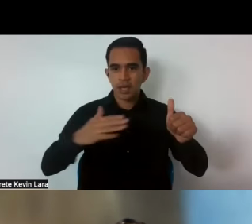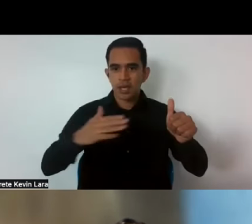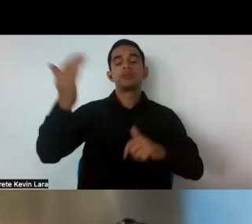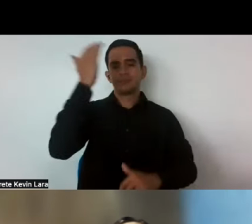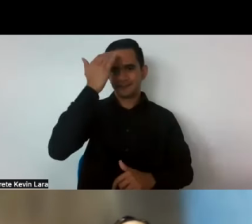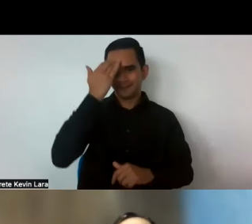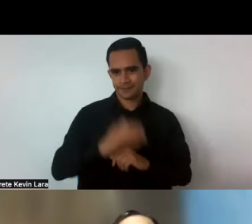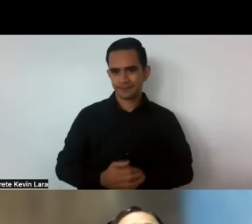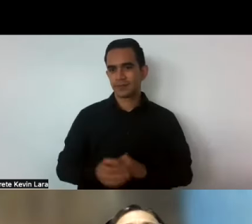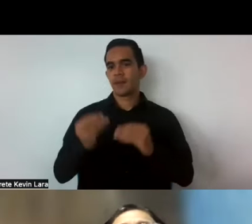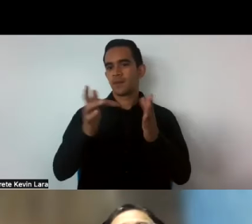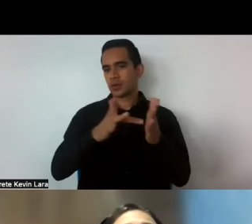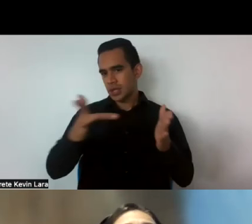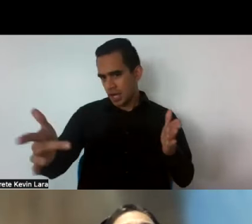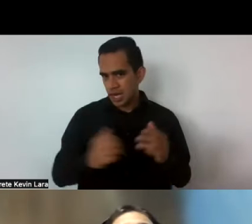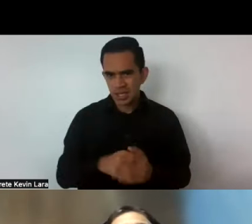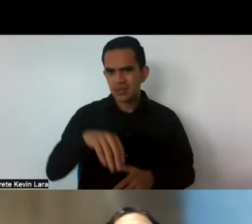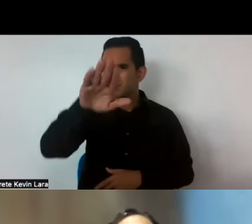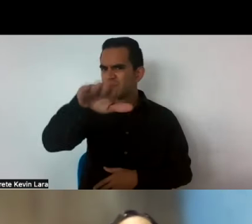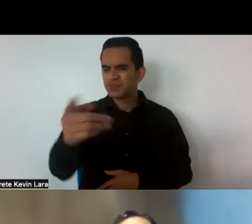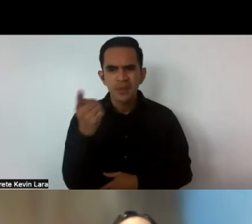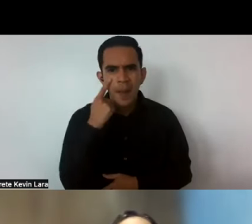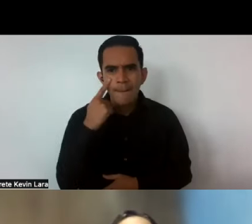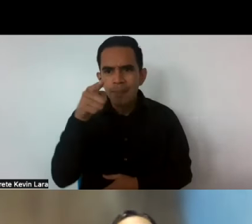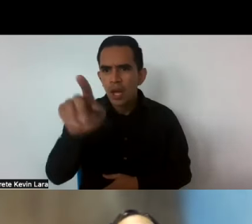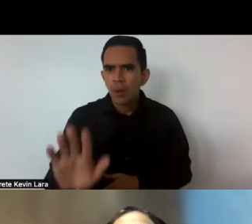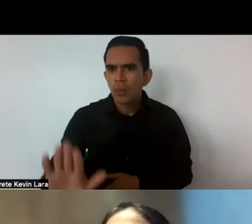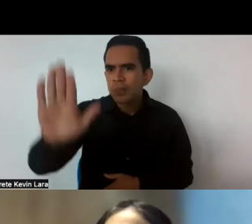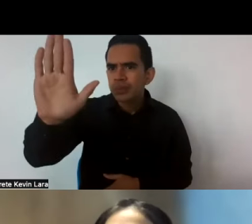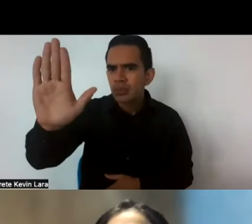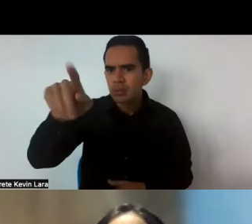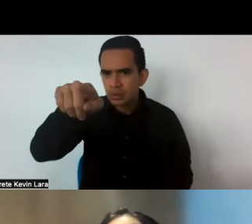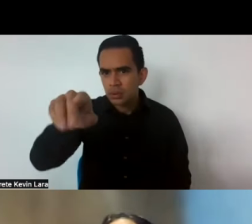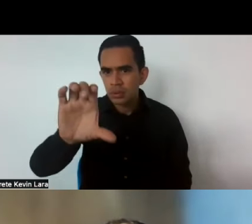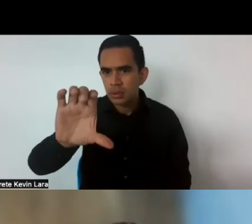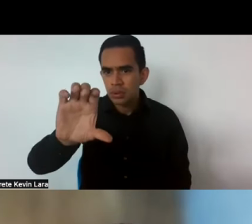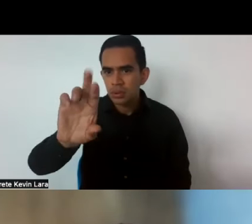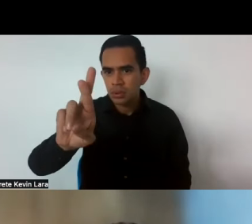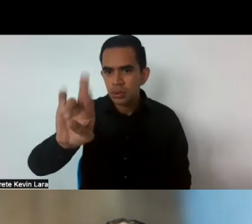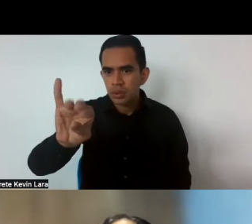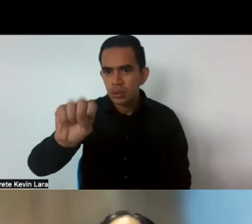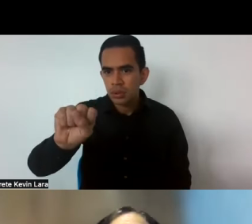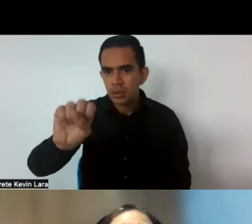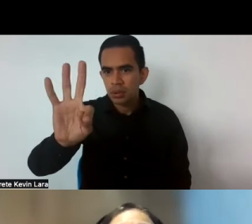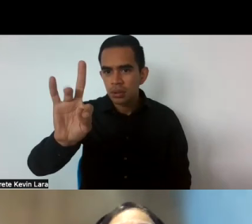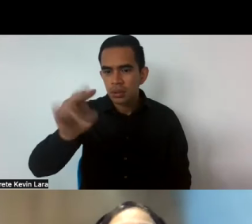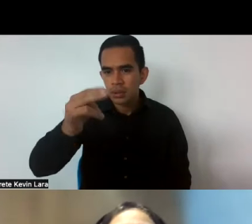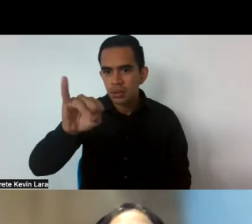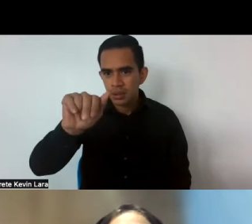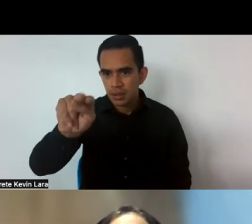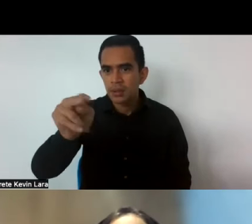Gracias por compartir. Veo que hay otra mano levantada. Cristian, adelante. Vamos a ver si a Cristian sí puedo